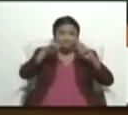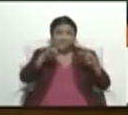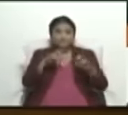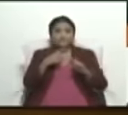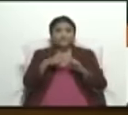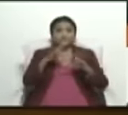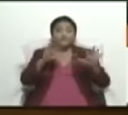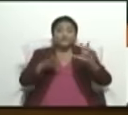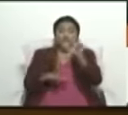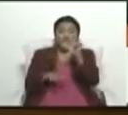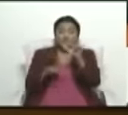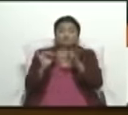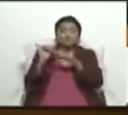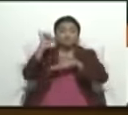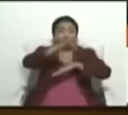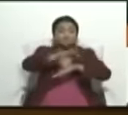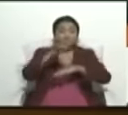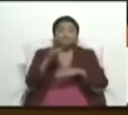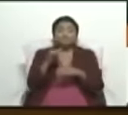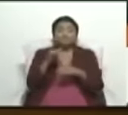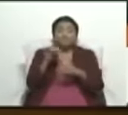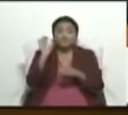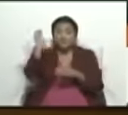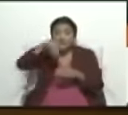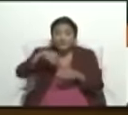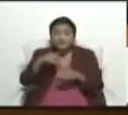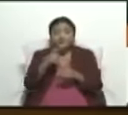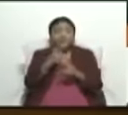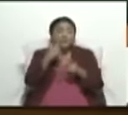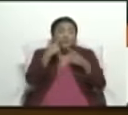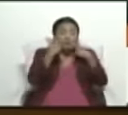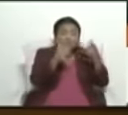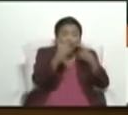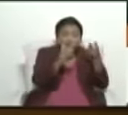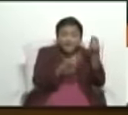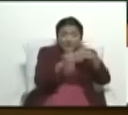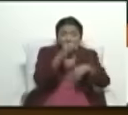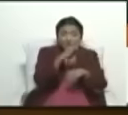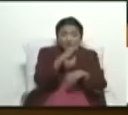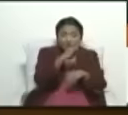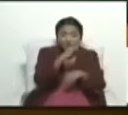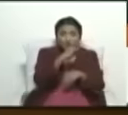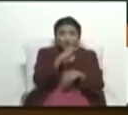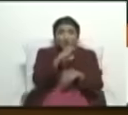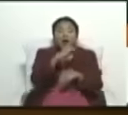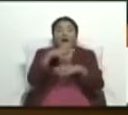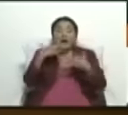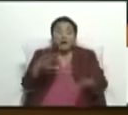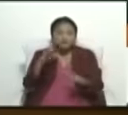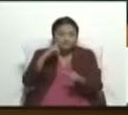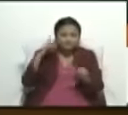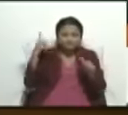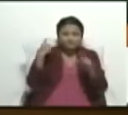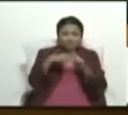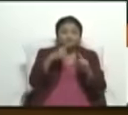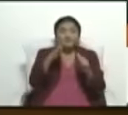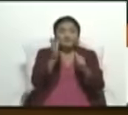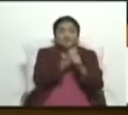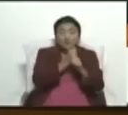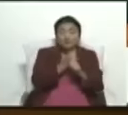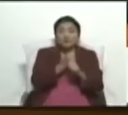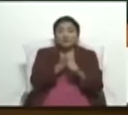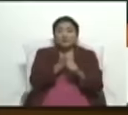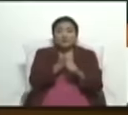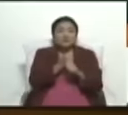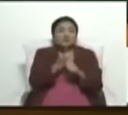13 viajes a Maracay, Estado de Aragua, para recabar nuevas evidencias que finalmente nos permitió descartar la tesis